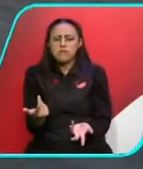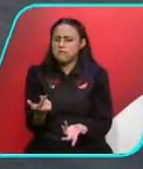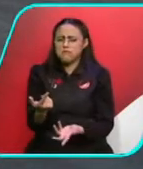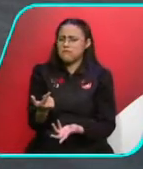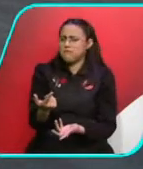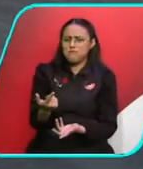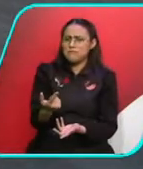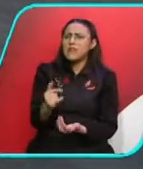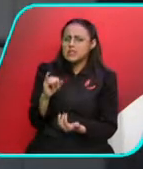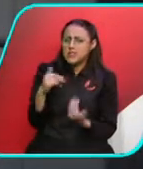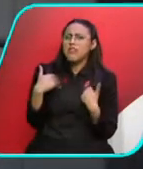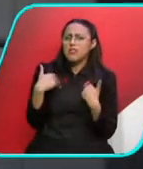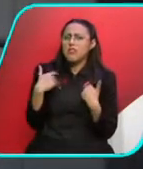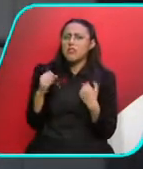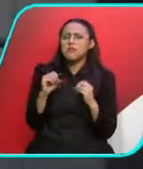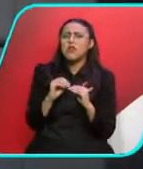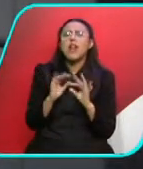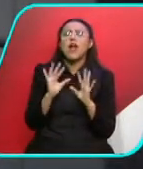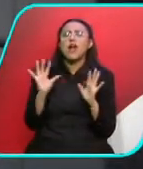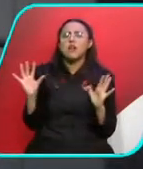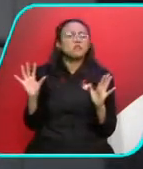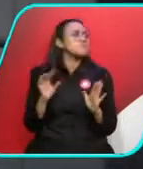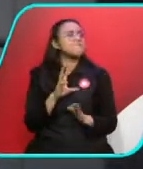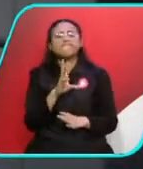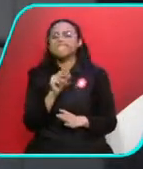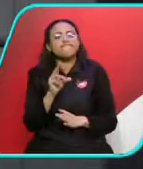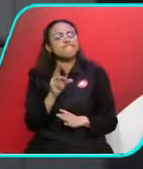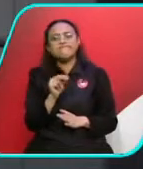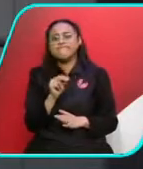Sí, se entendió. No.